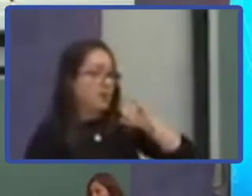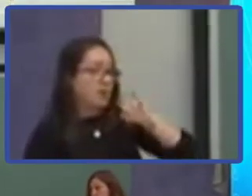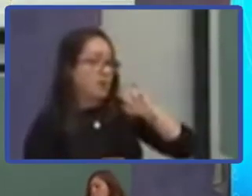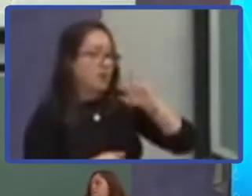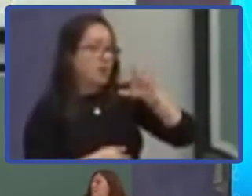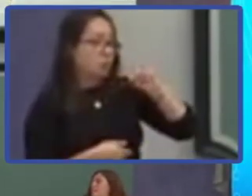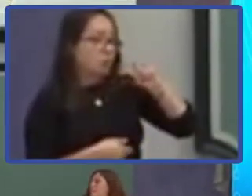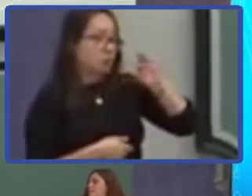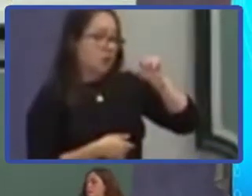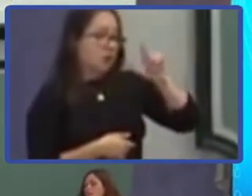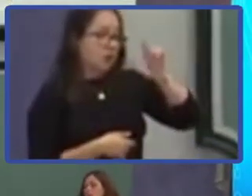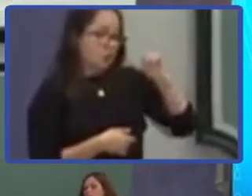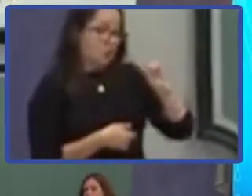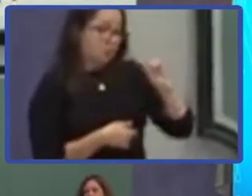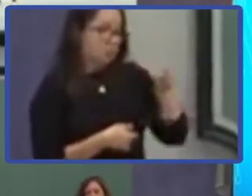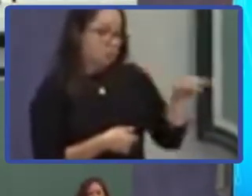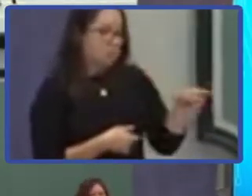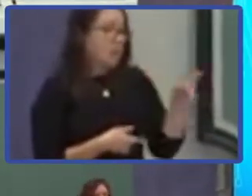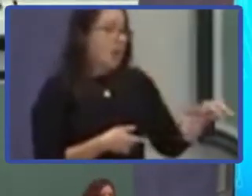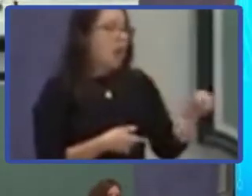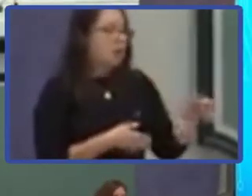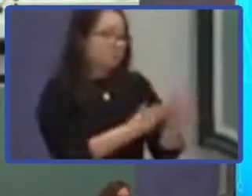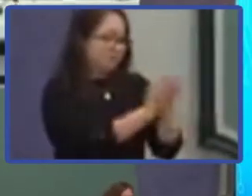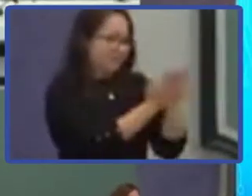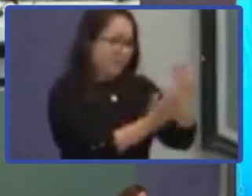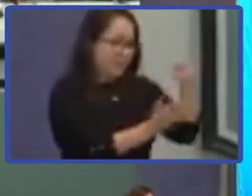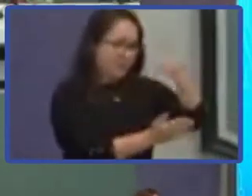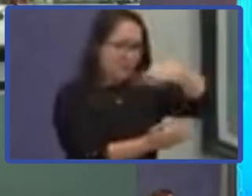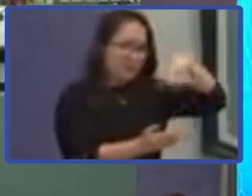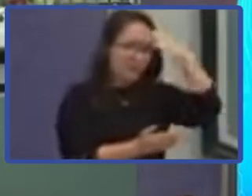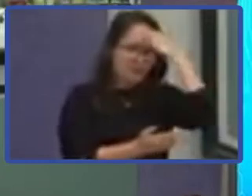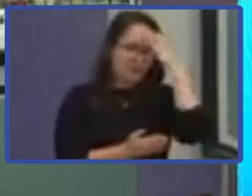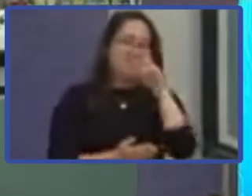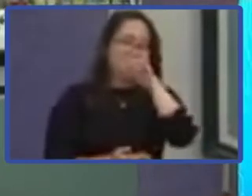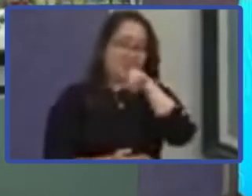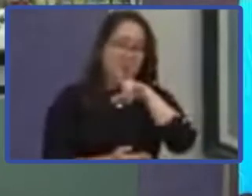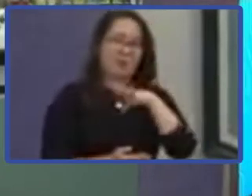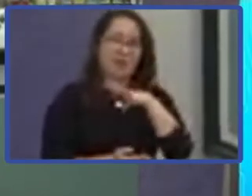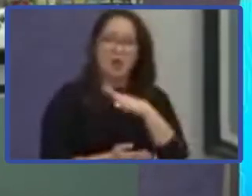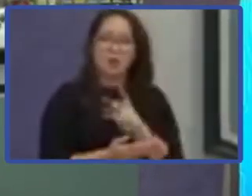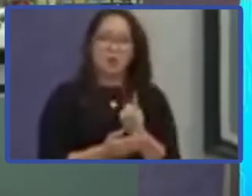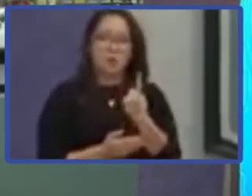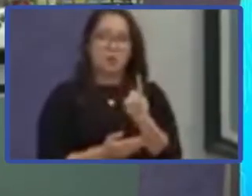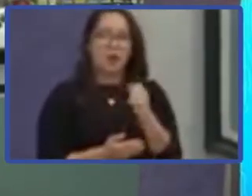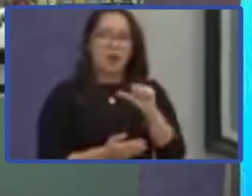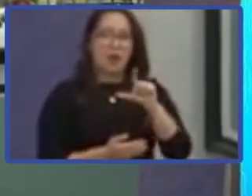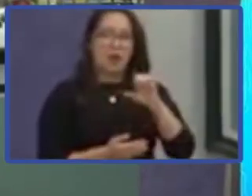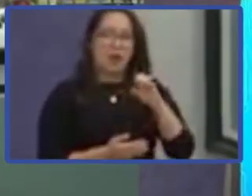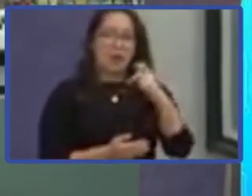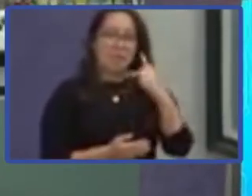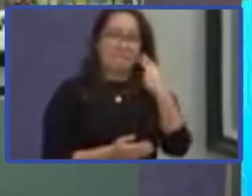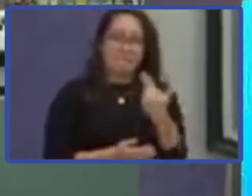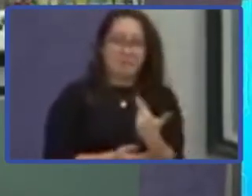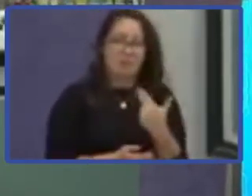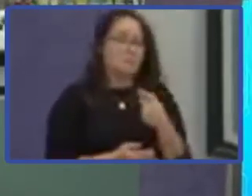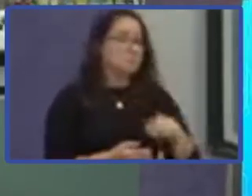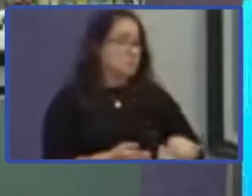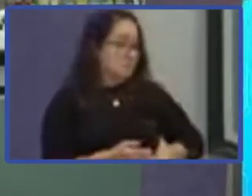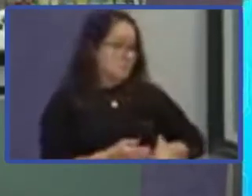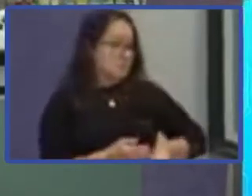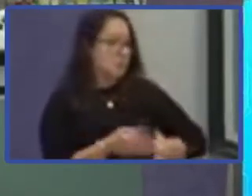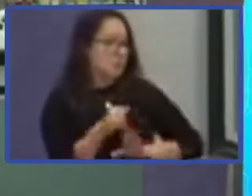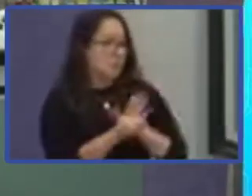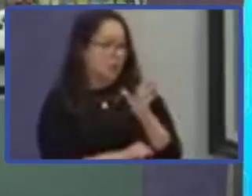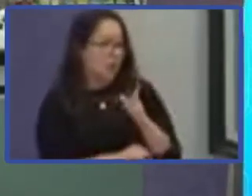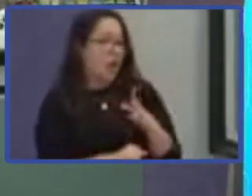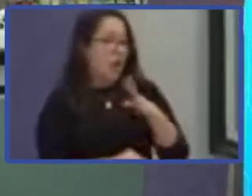y en el hombre ilustrado también hay una versión de una LEF muy interesante y esa versión es que hay un hombre completamente